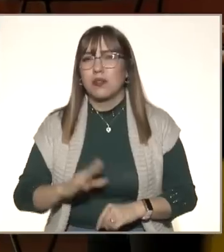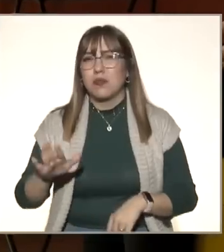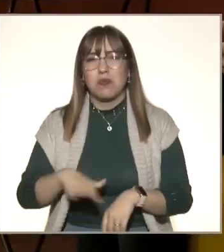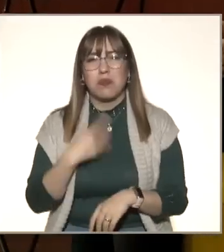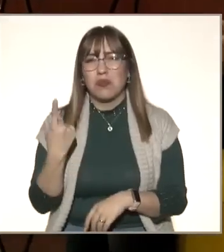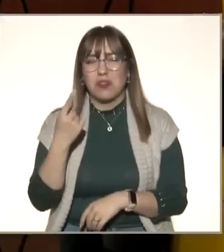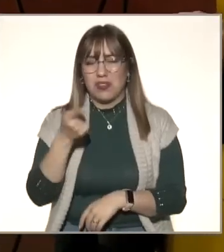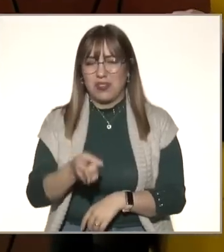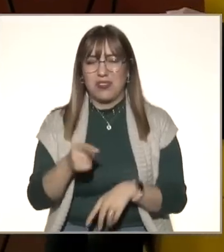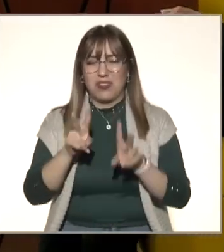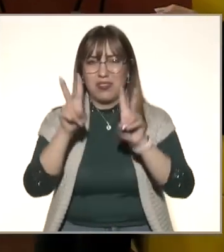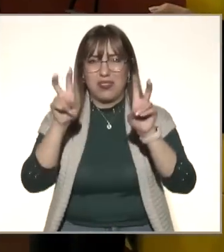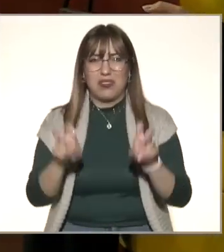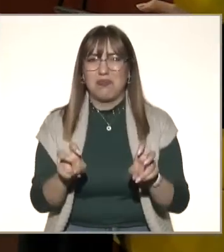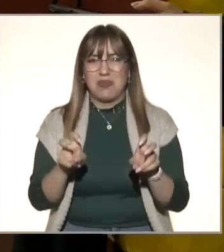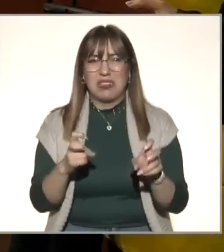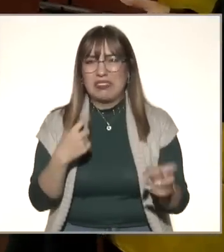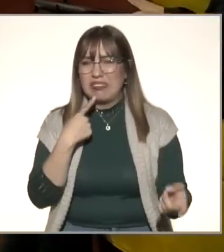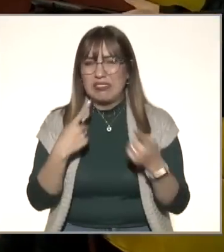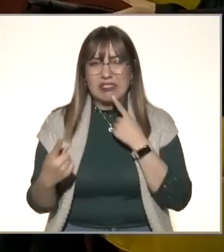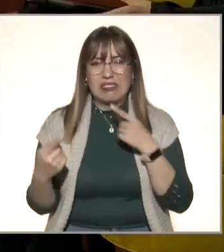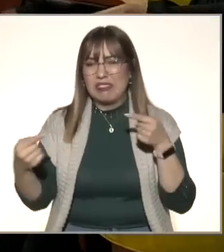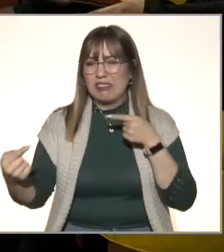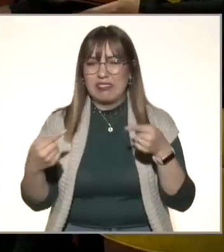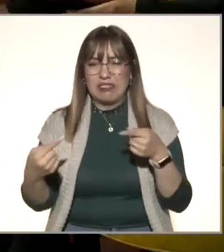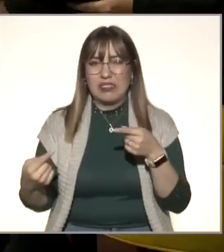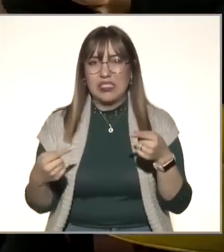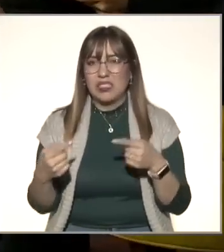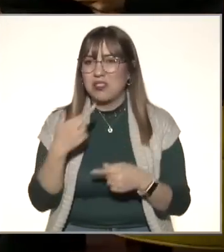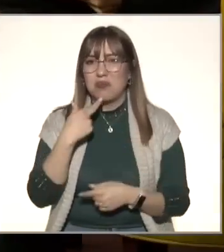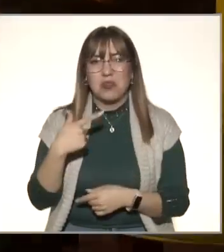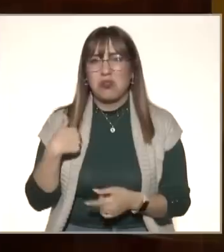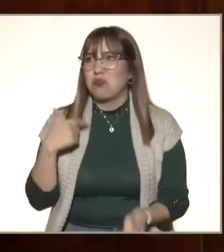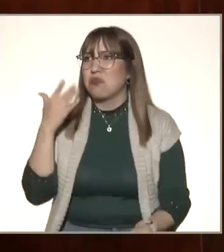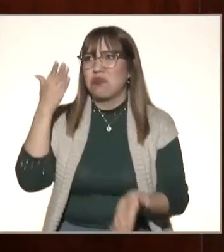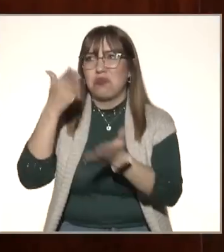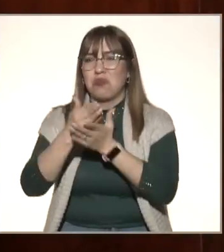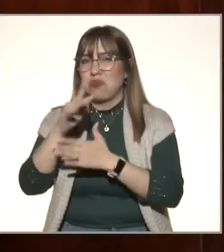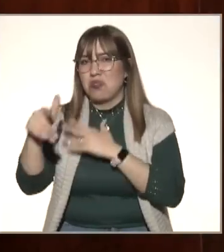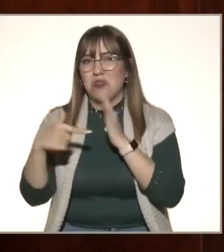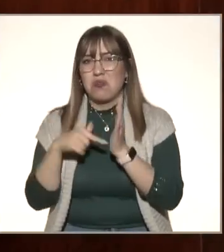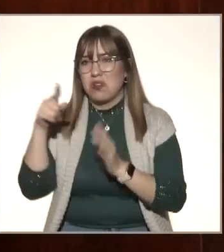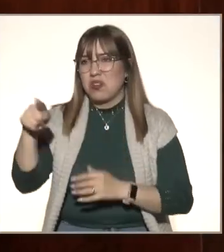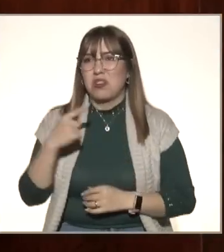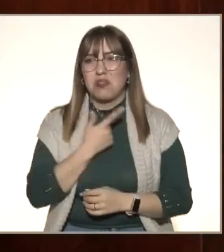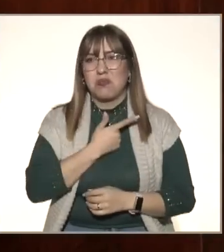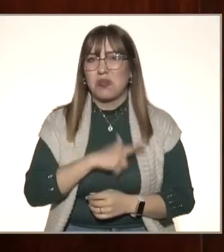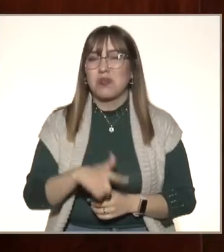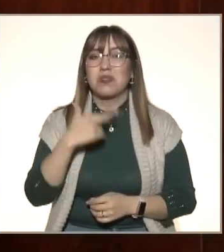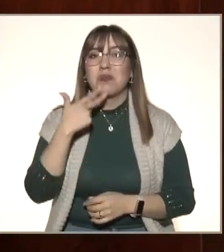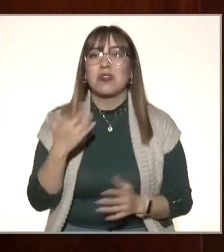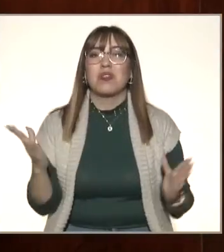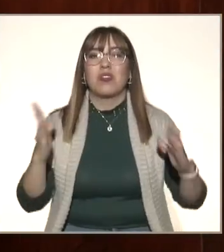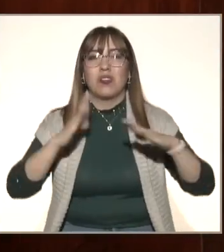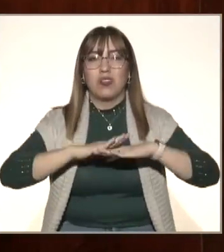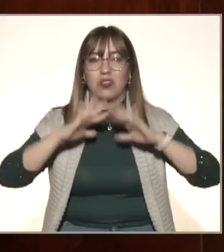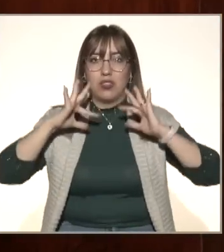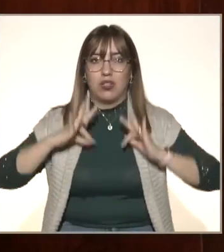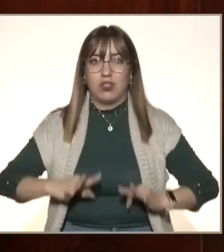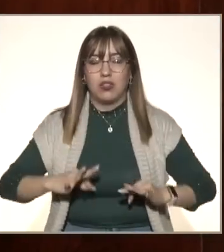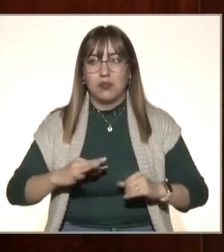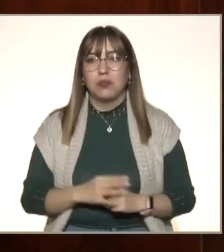tema? Simplemente no asistir a donde no se está a gusto y todos contentos. También